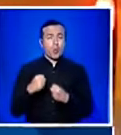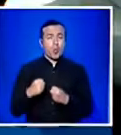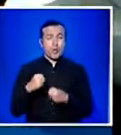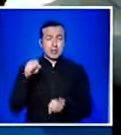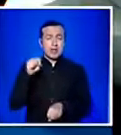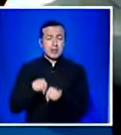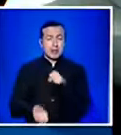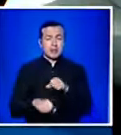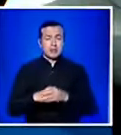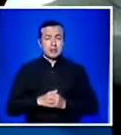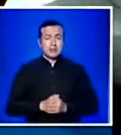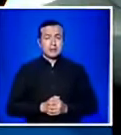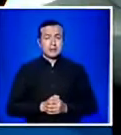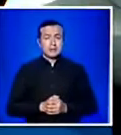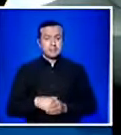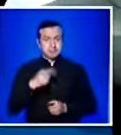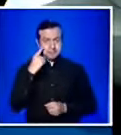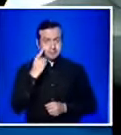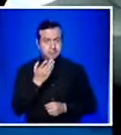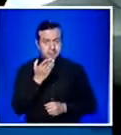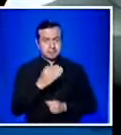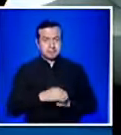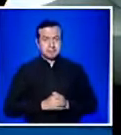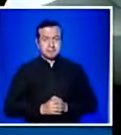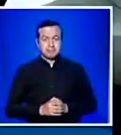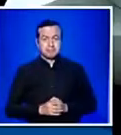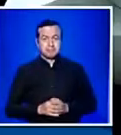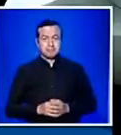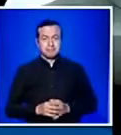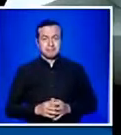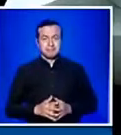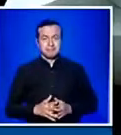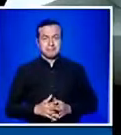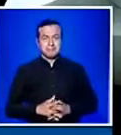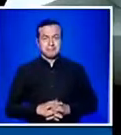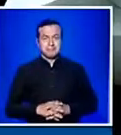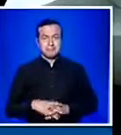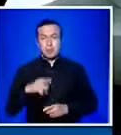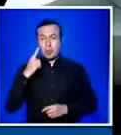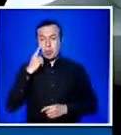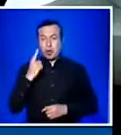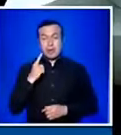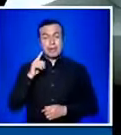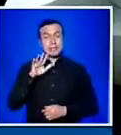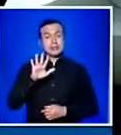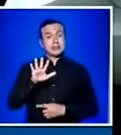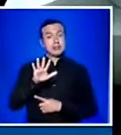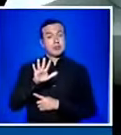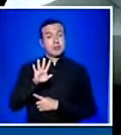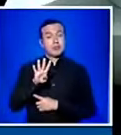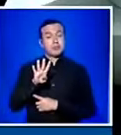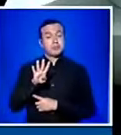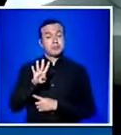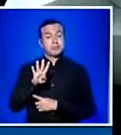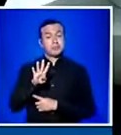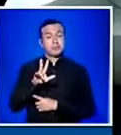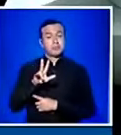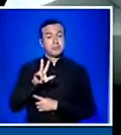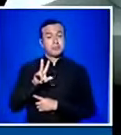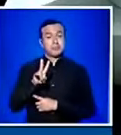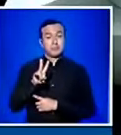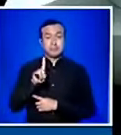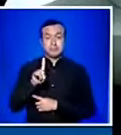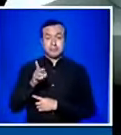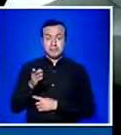en el vidrio. Veamos entonces. Veámoslo. Sí, vamos. Vamos a hacer la prueba entonces. 5, 4, 3,